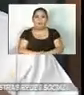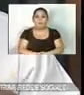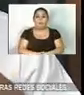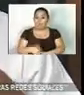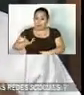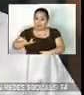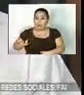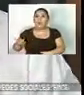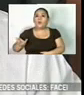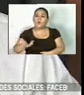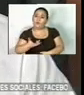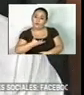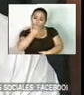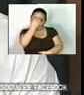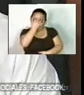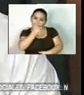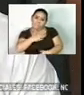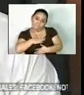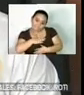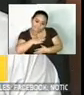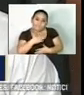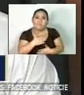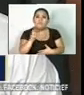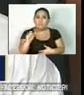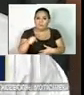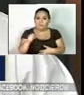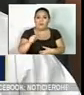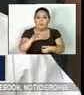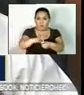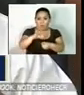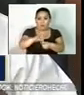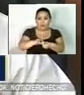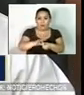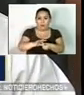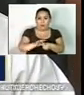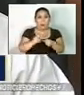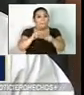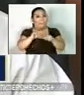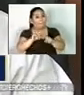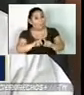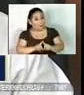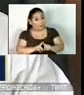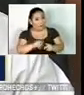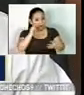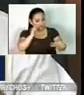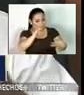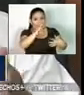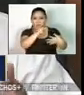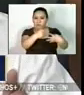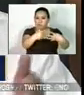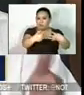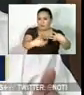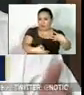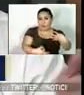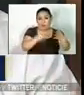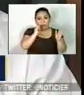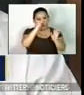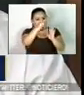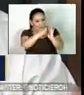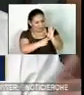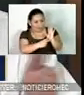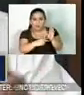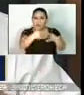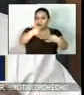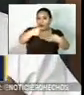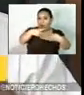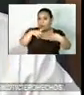lo hicimos de buena fe, pero no se ha cumplido al exceder a través de esos decretos